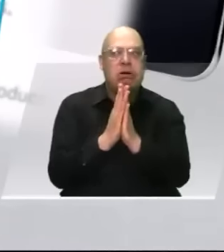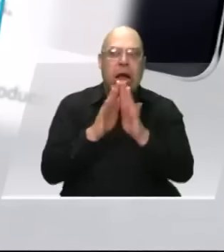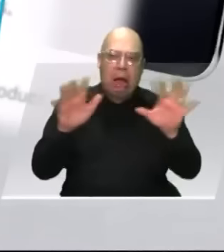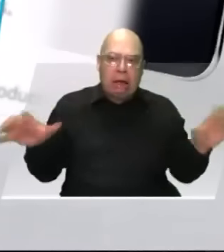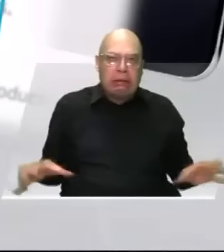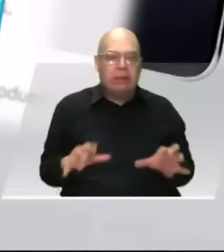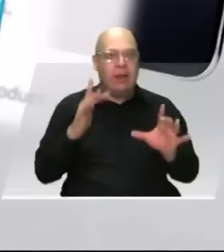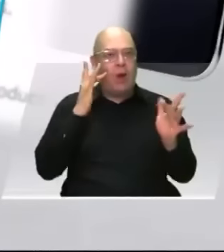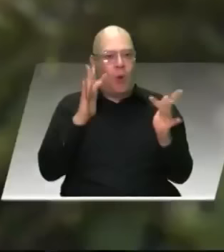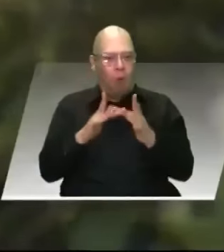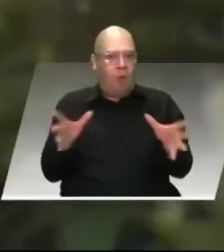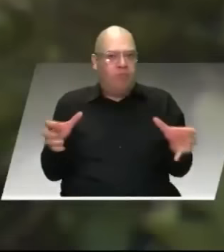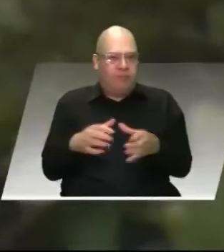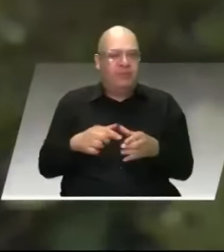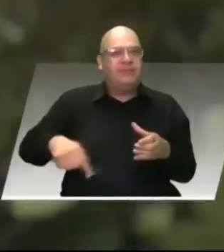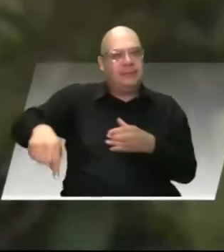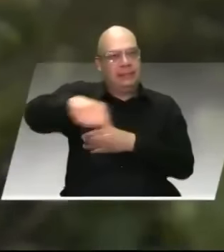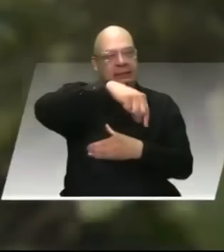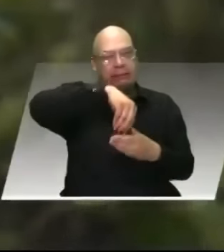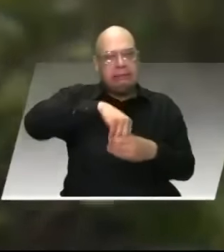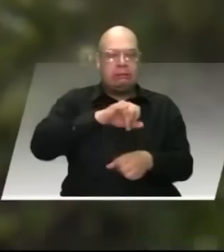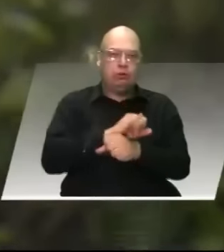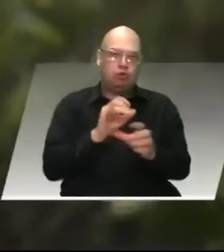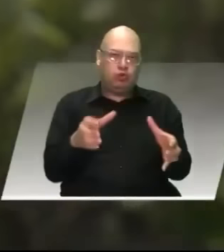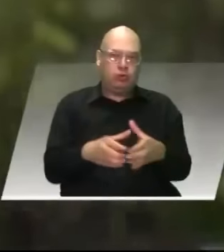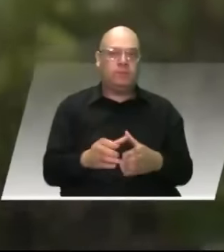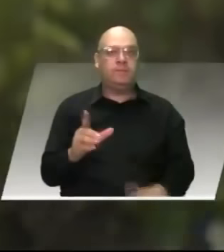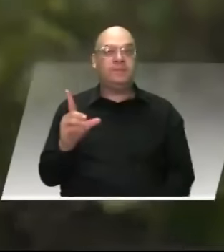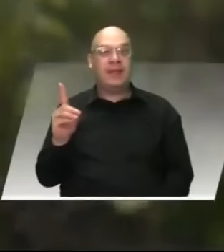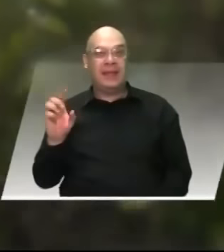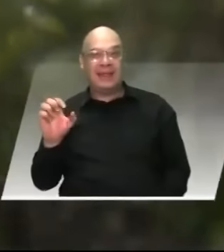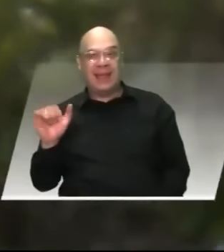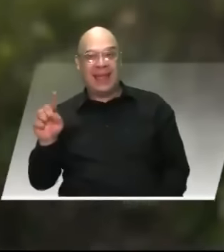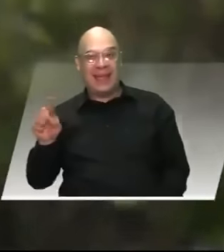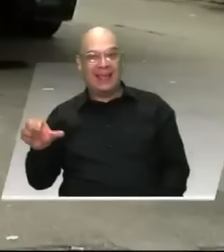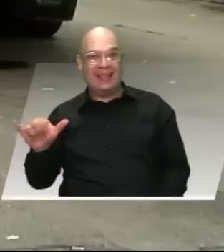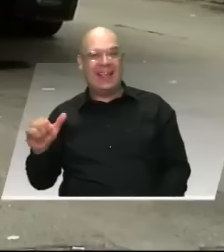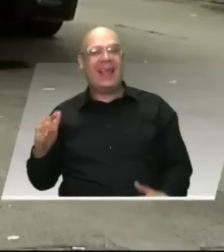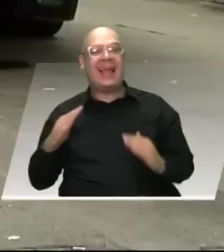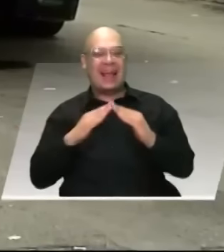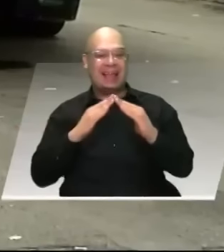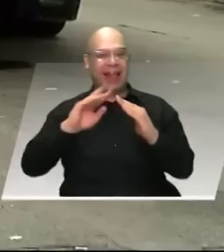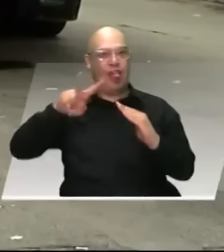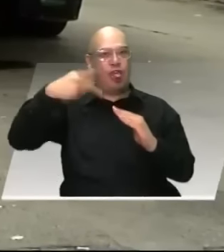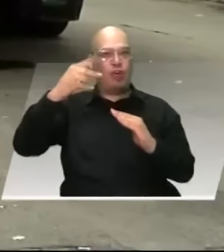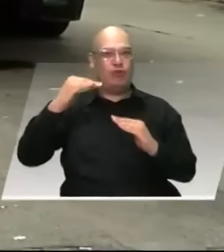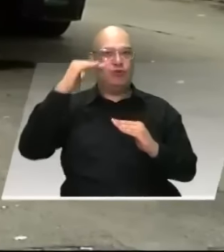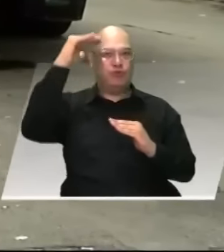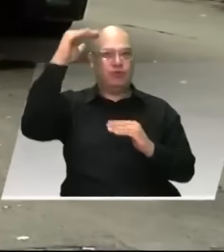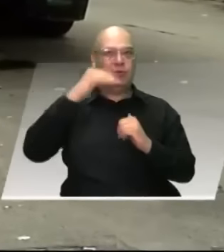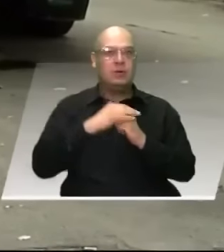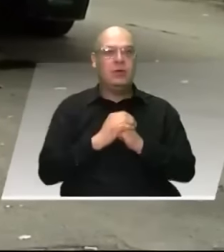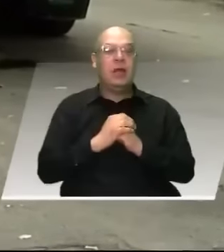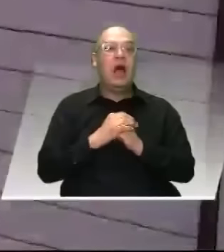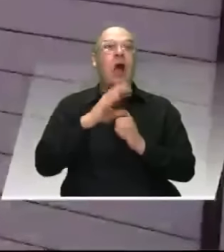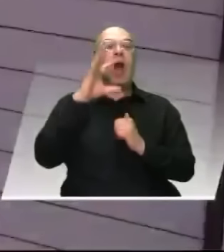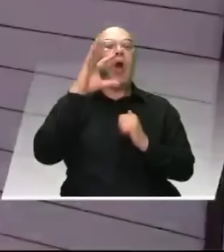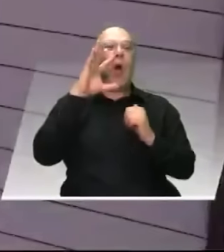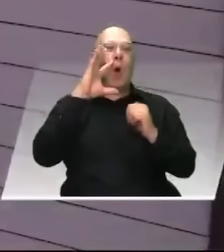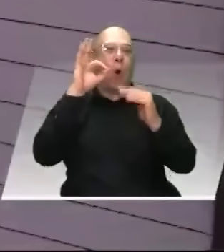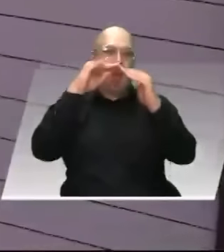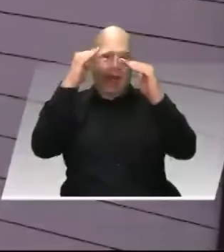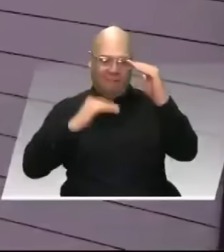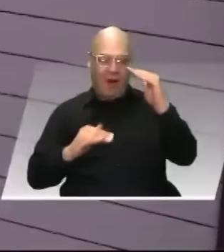trabajo interinstitucional. Daisy, la víctima, vivía en un segundo piso mientras que el agresor residía en el primer piso de la misma vivienda.